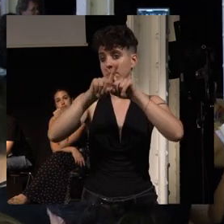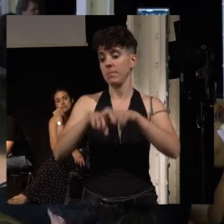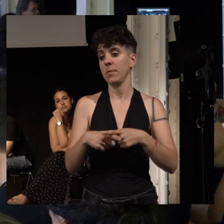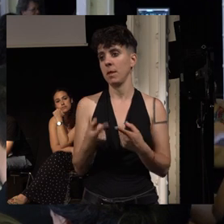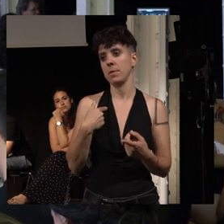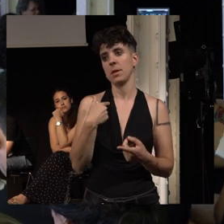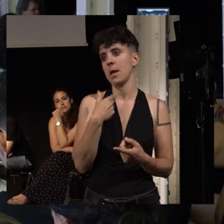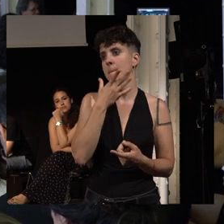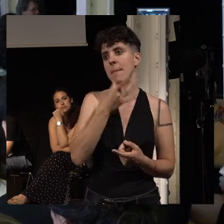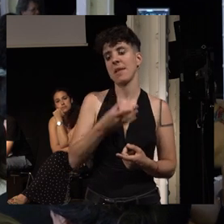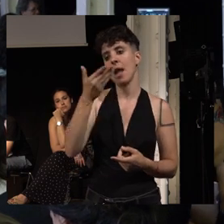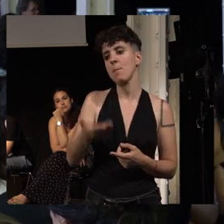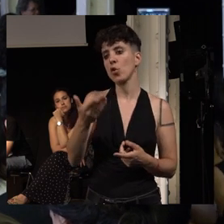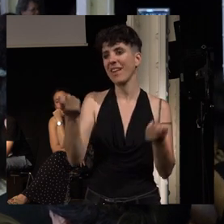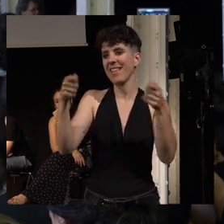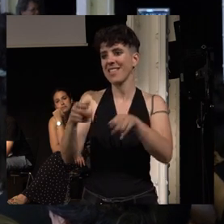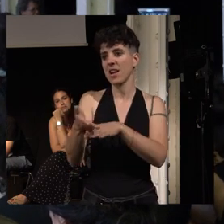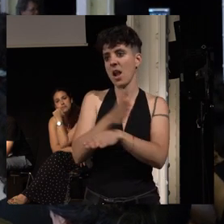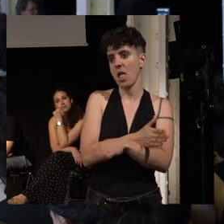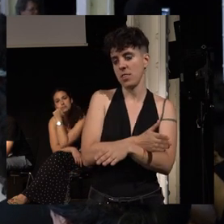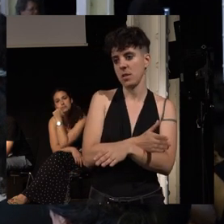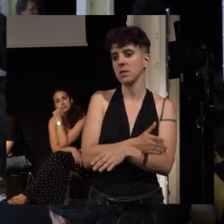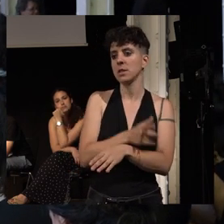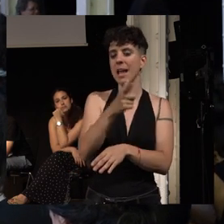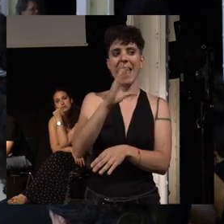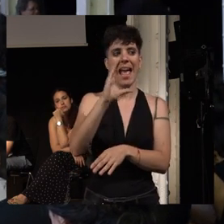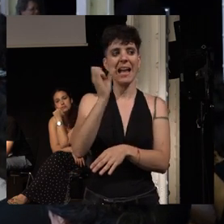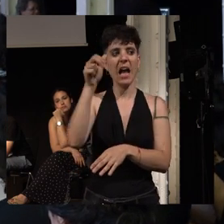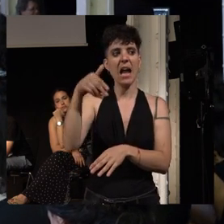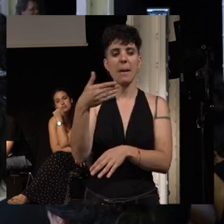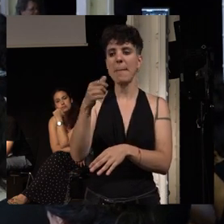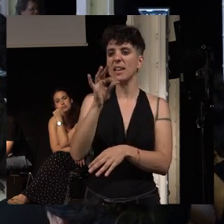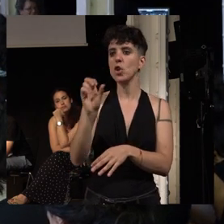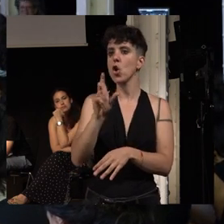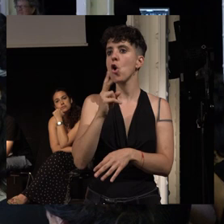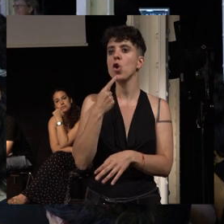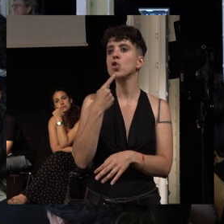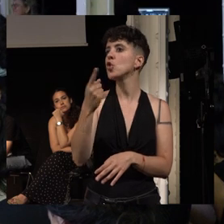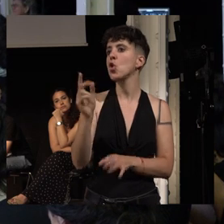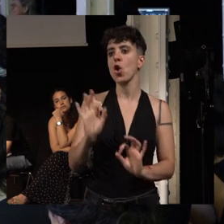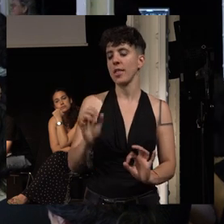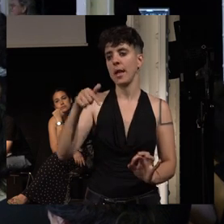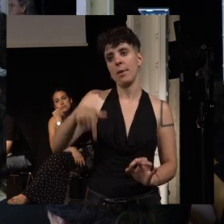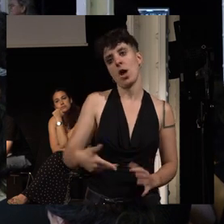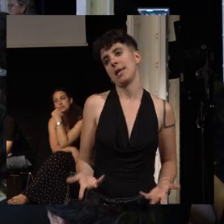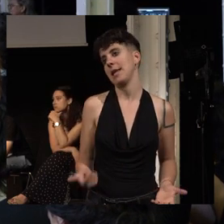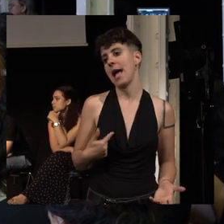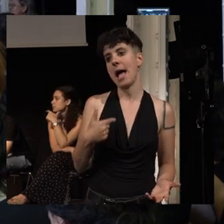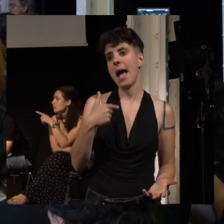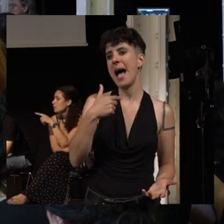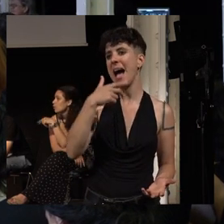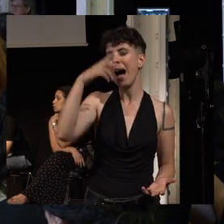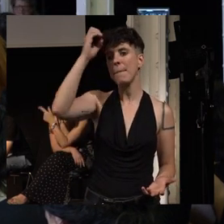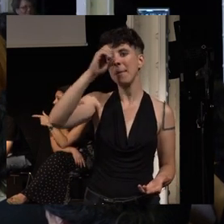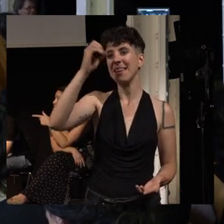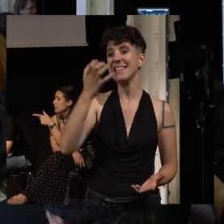importante decirlo antes de que cerráramos, ¿eh? Que en Canta, yo no lo dije y me quedé callada, pero aquí ya me parece que si un partido político se